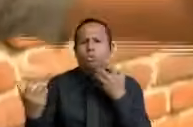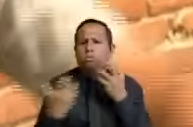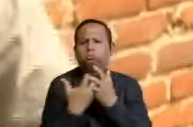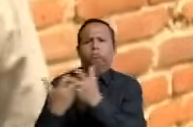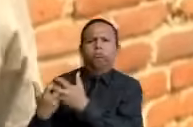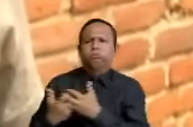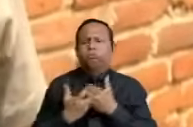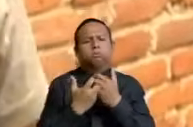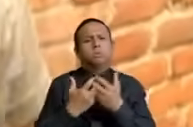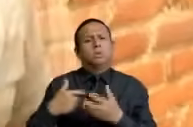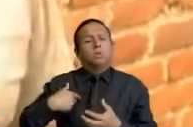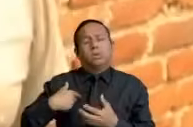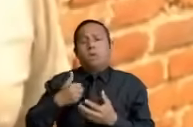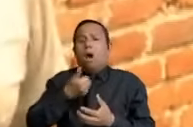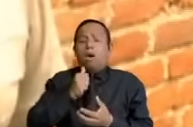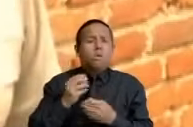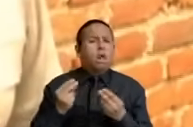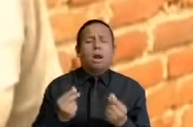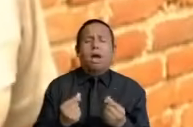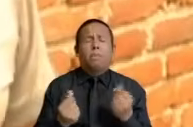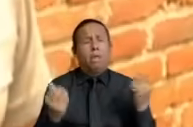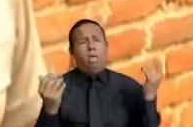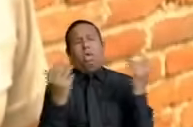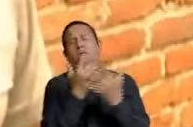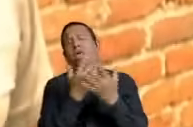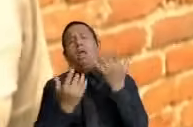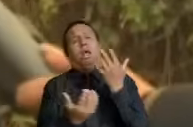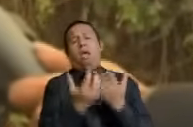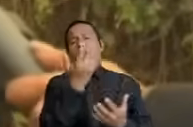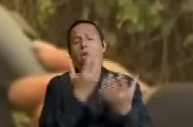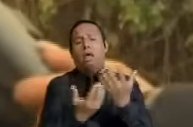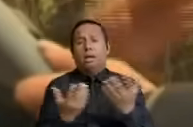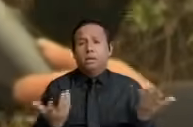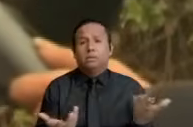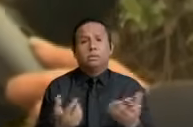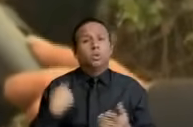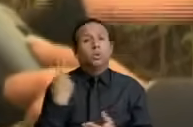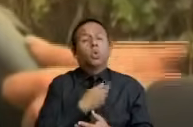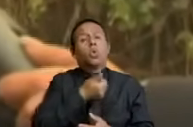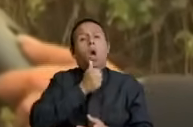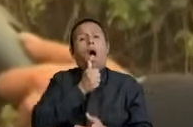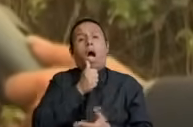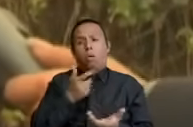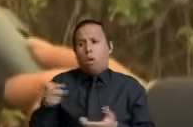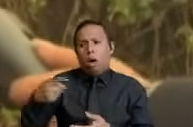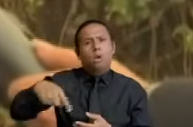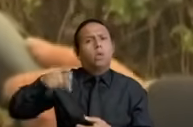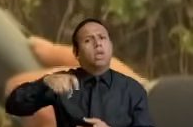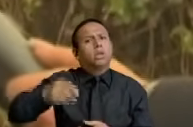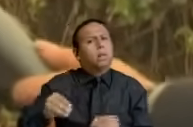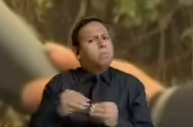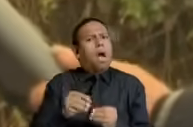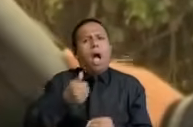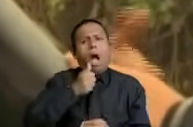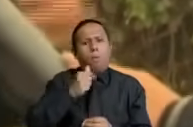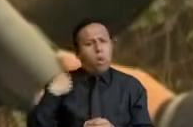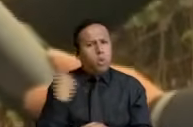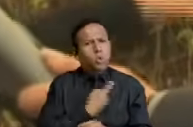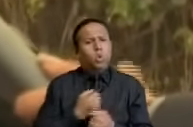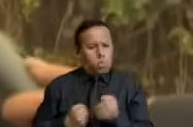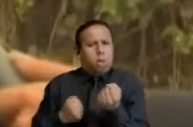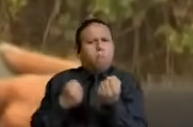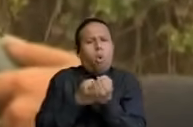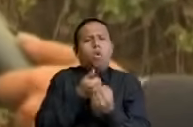agua para llevar los tanques el humo mismo que nos está complicando estamos entregando agua a los bomberos porque ellos necesitan más pues o sea nosotros venimos a